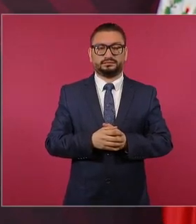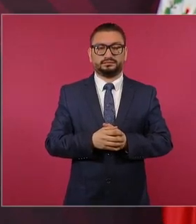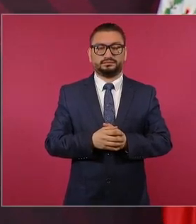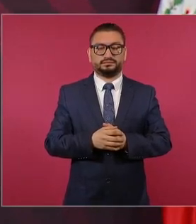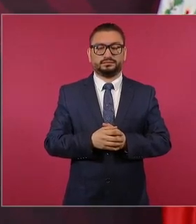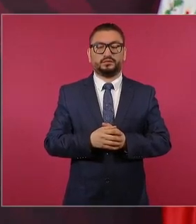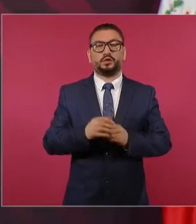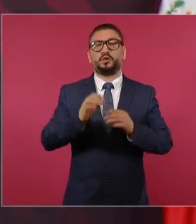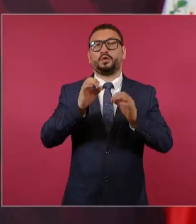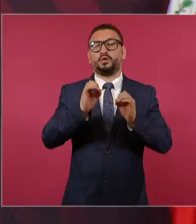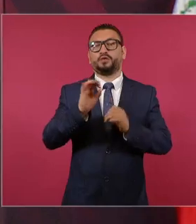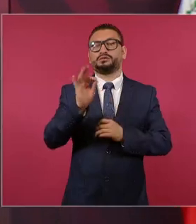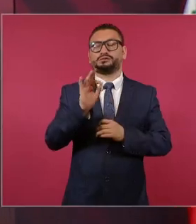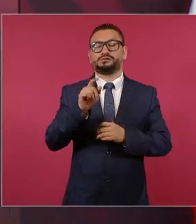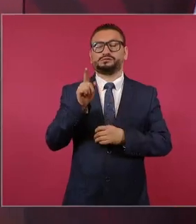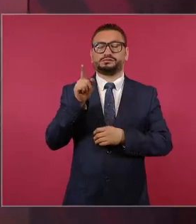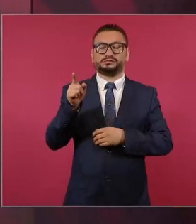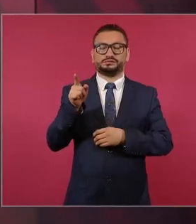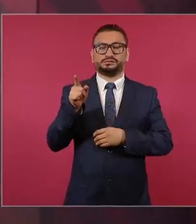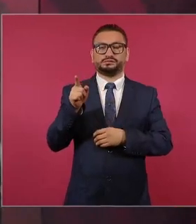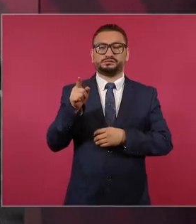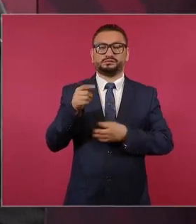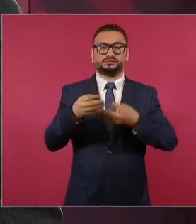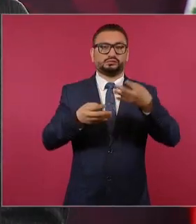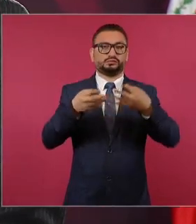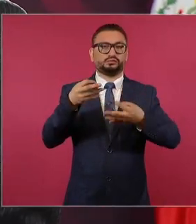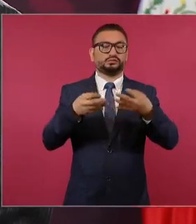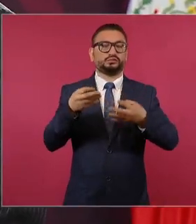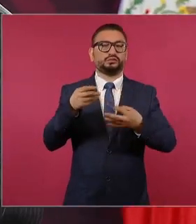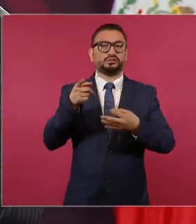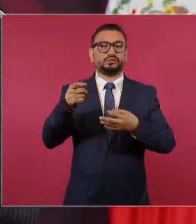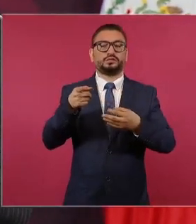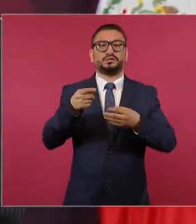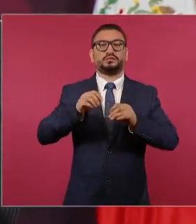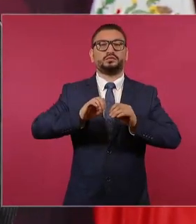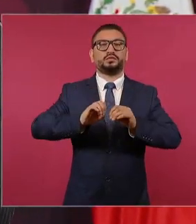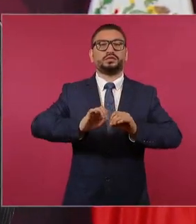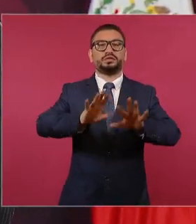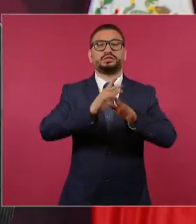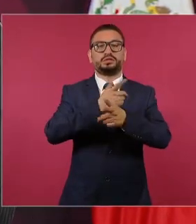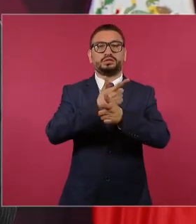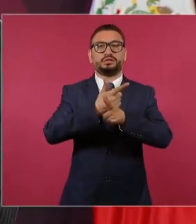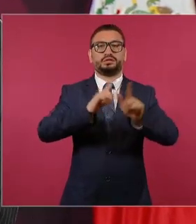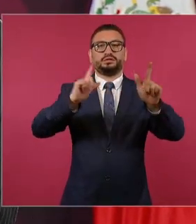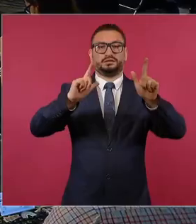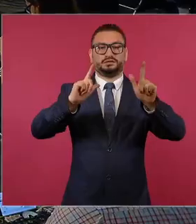O el que le da la libertad